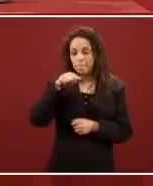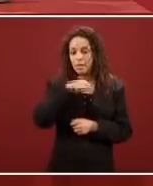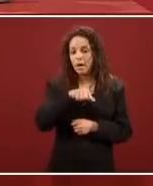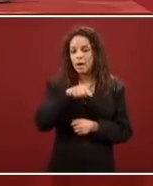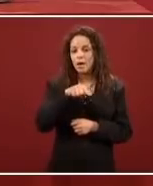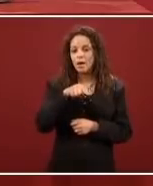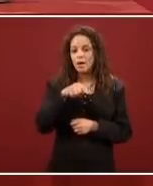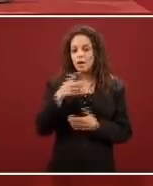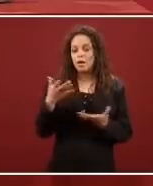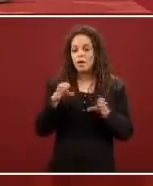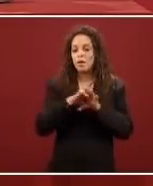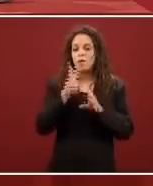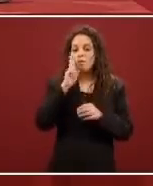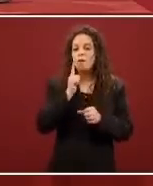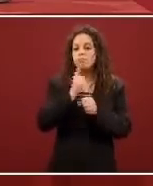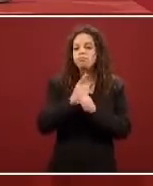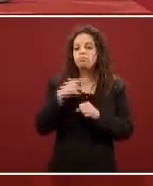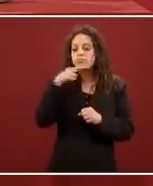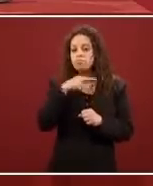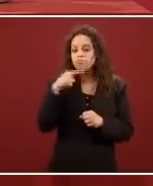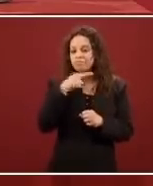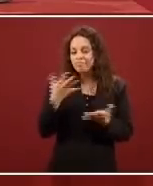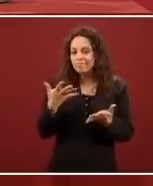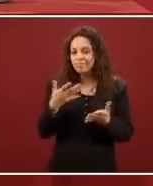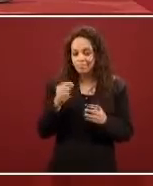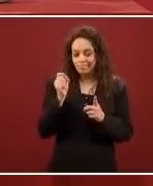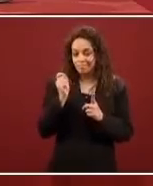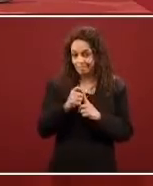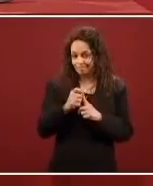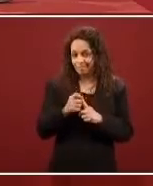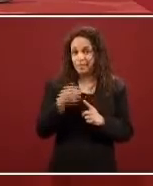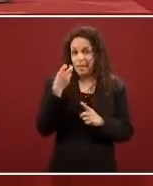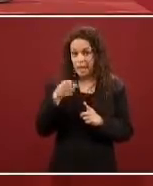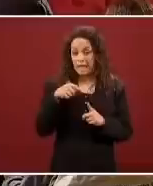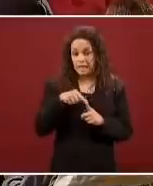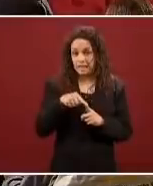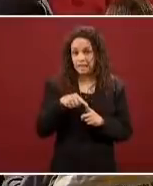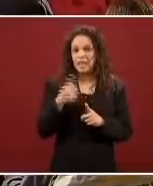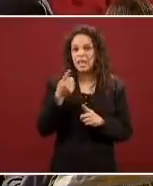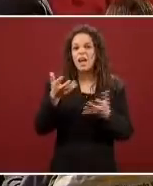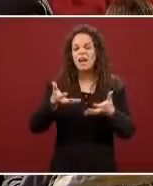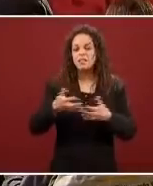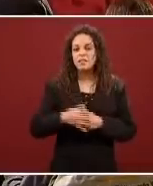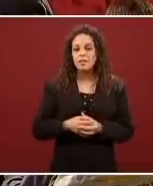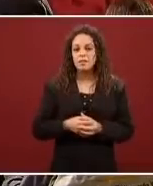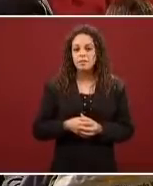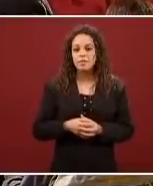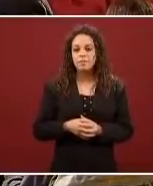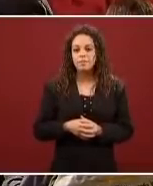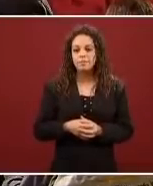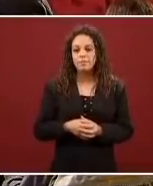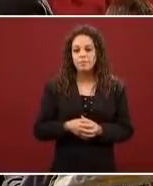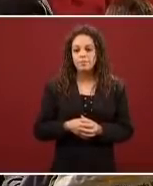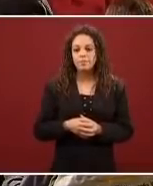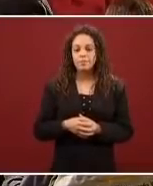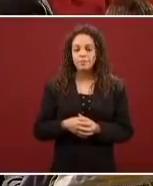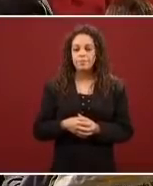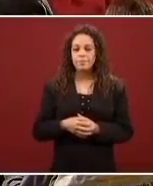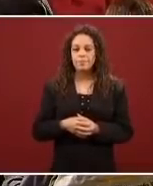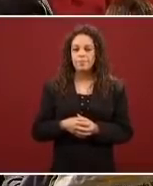para tamizaje, pero esta alta sensibilidad precisamente lo que produce es que podamos tener en un momento